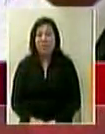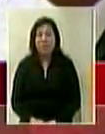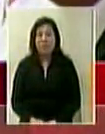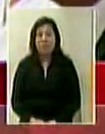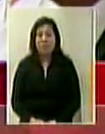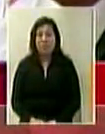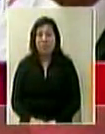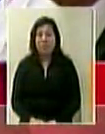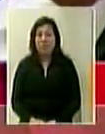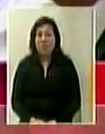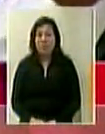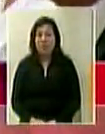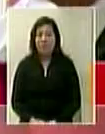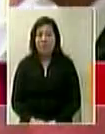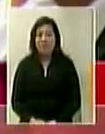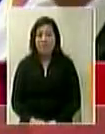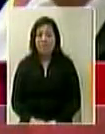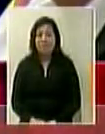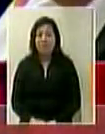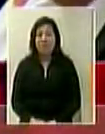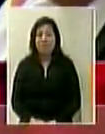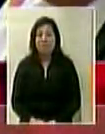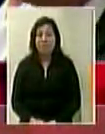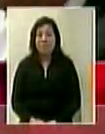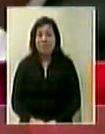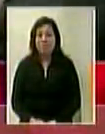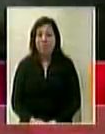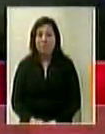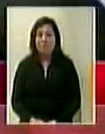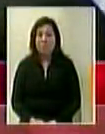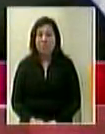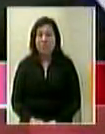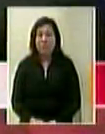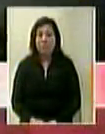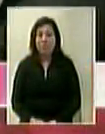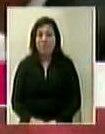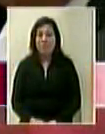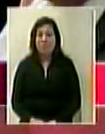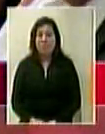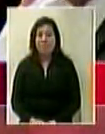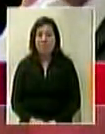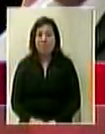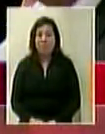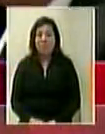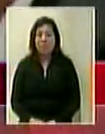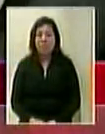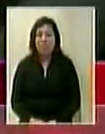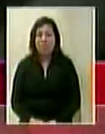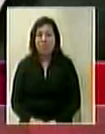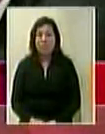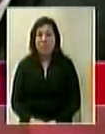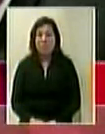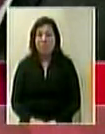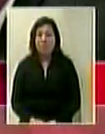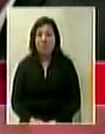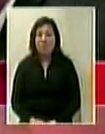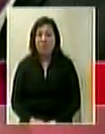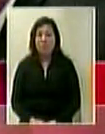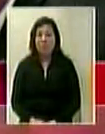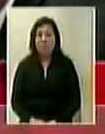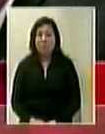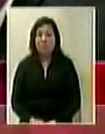secuestren en las inmediaciones del penal. Disculpa, Marta, no voy a permitir, después, cuando termine, te doy con todo gusto. De otro